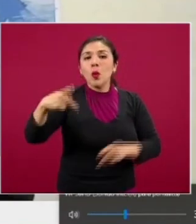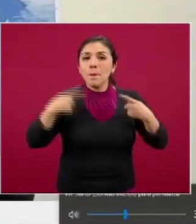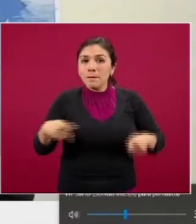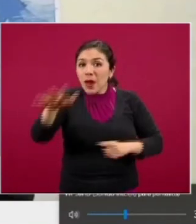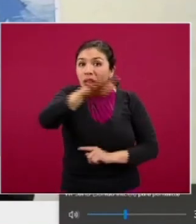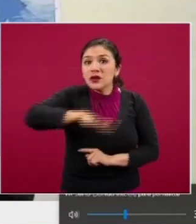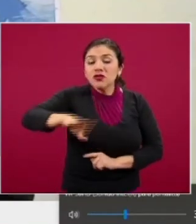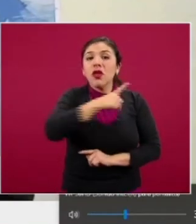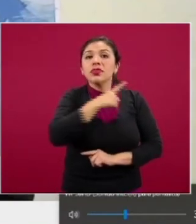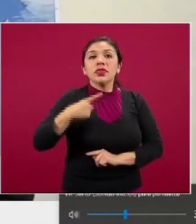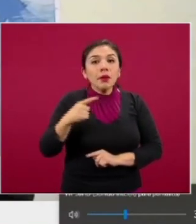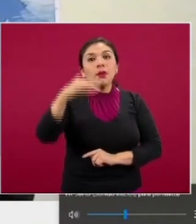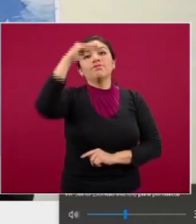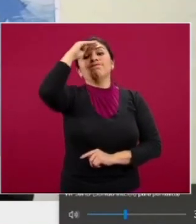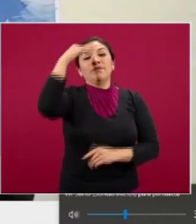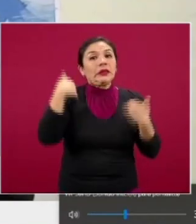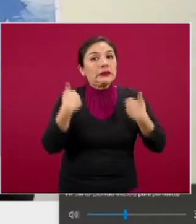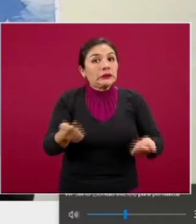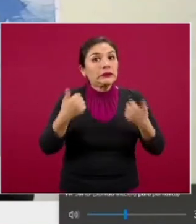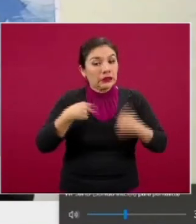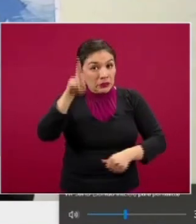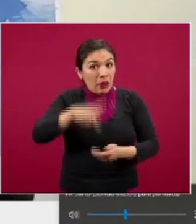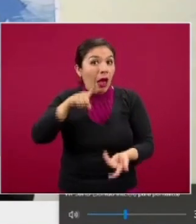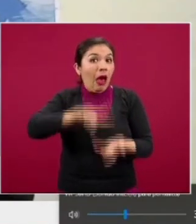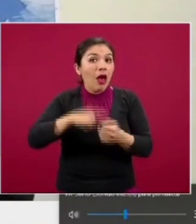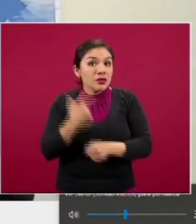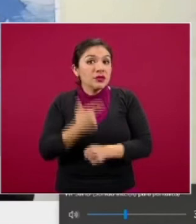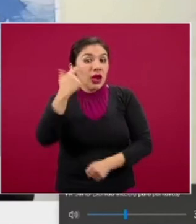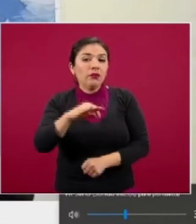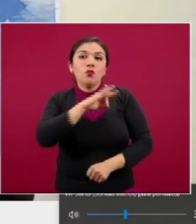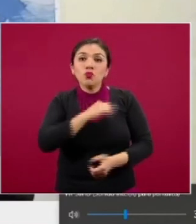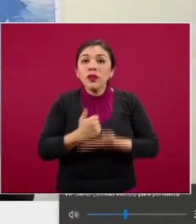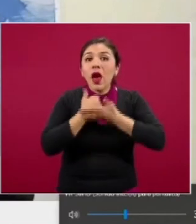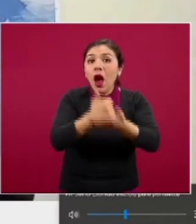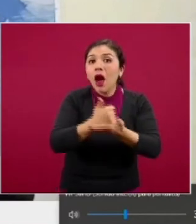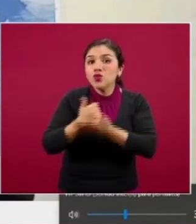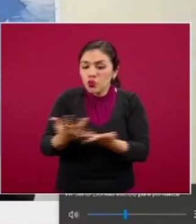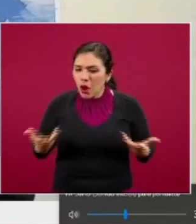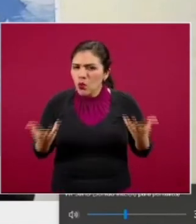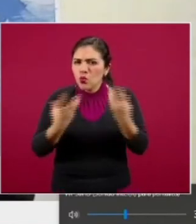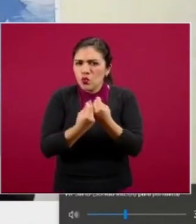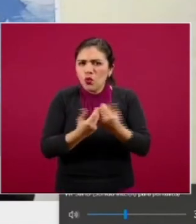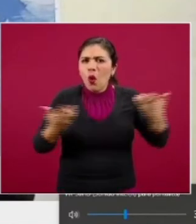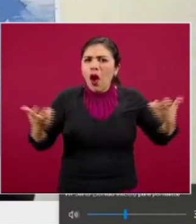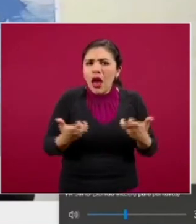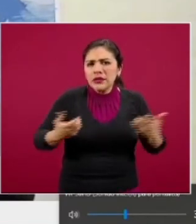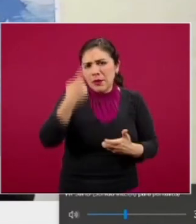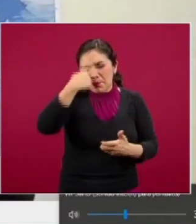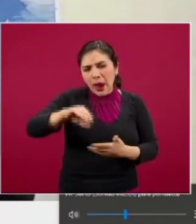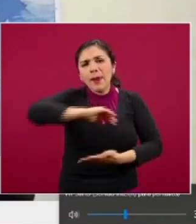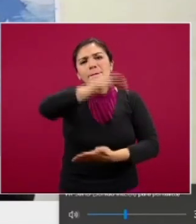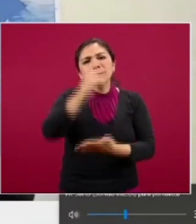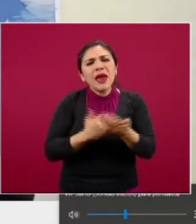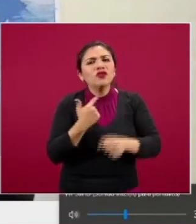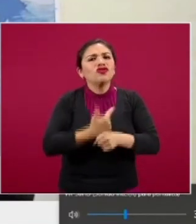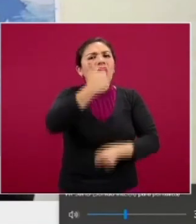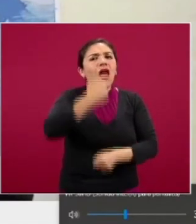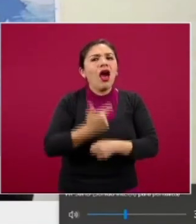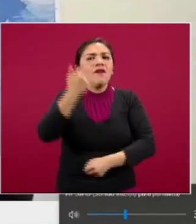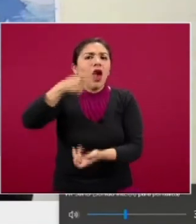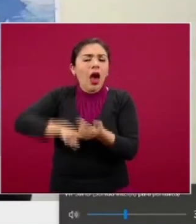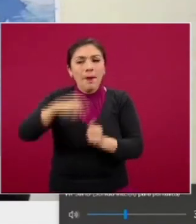poblaciones tomen una conciencia clara de este riesgo y contribuyan y colaboren juntas a disminuir los riesgos